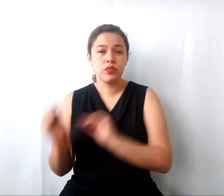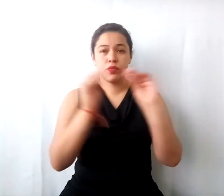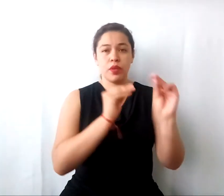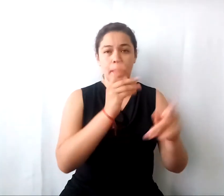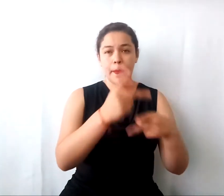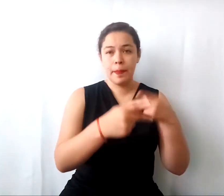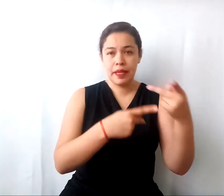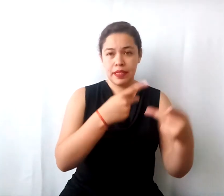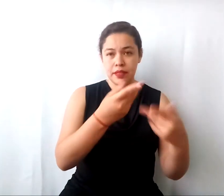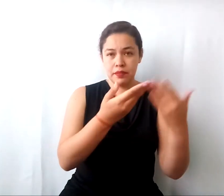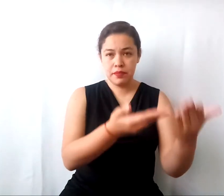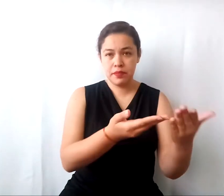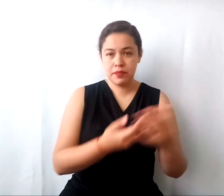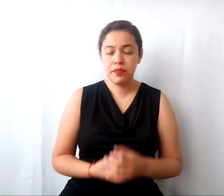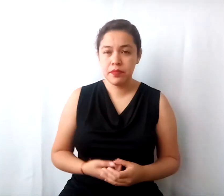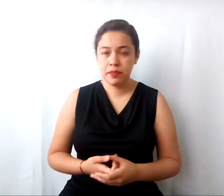Bueno, aquí probablemente